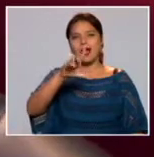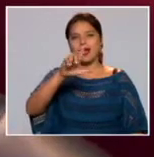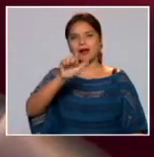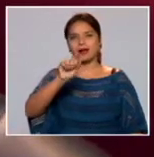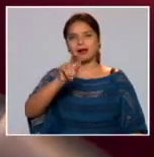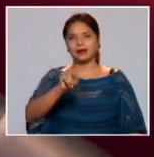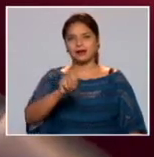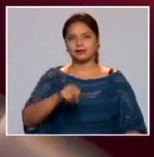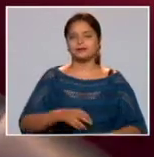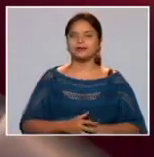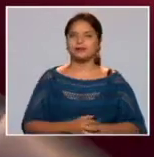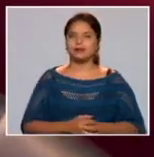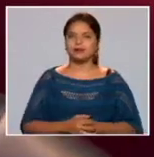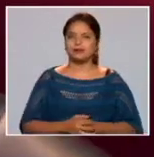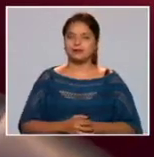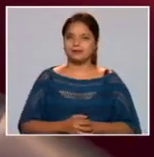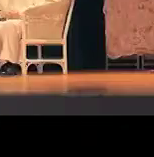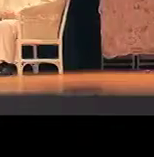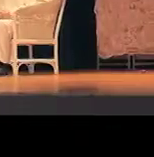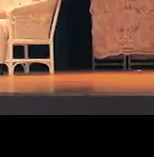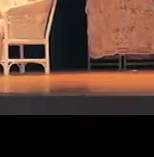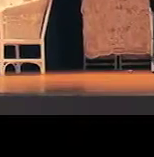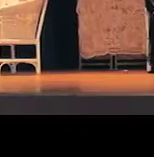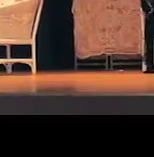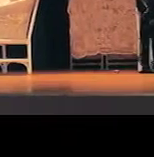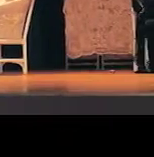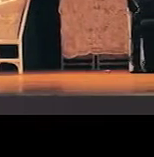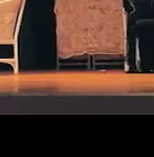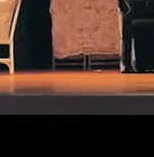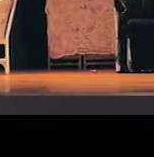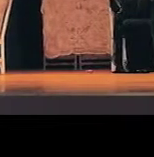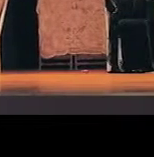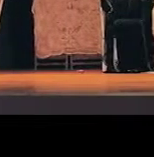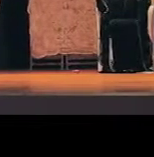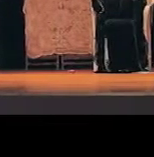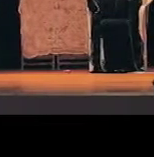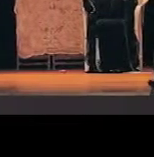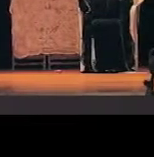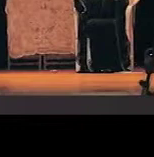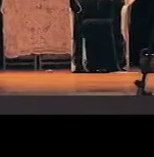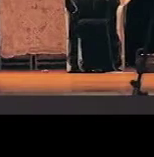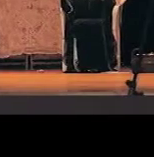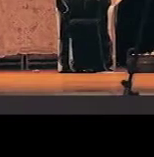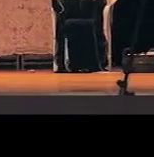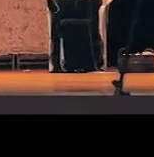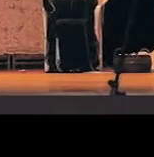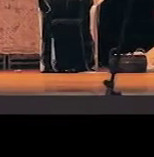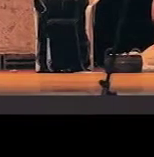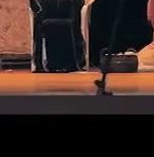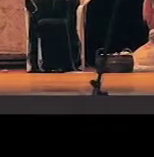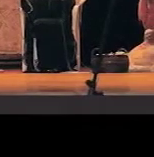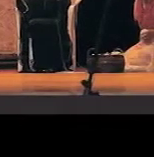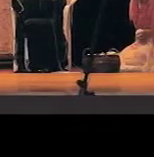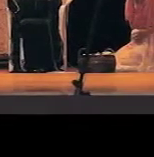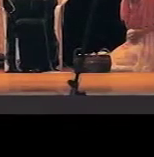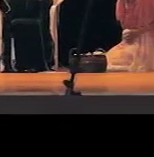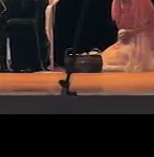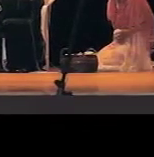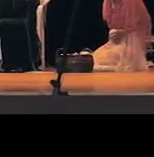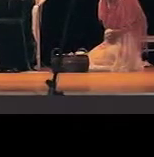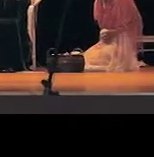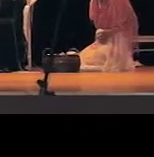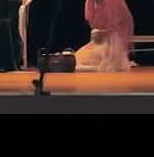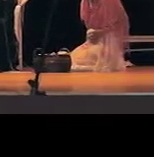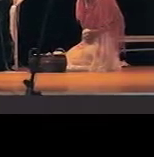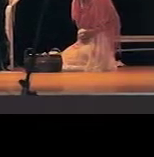de sus inicios bien gracias yulimar batá en lenguaje Yoruba significa tambores sagrados que acompañan a mimos y